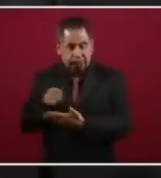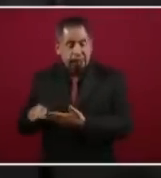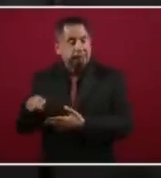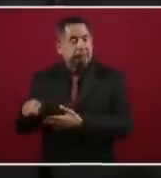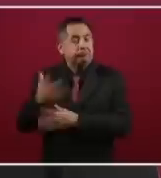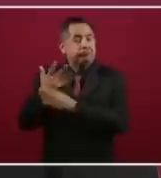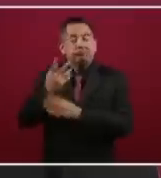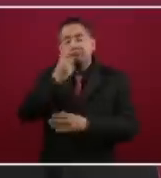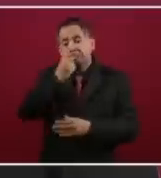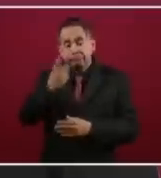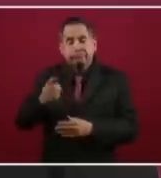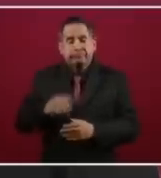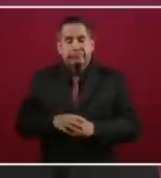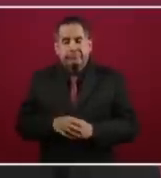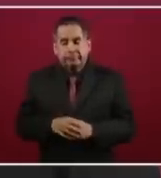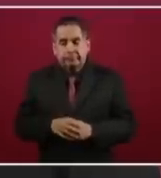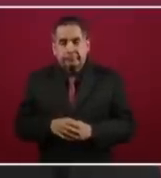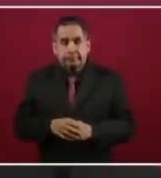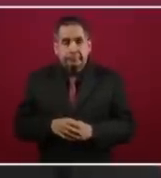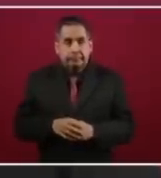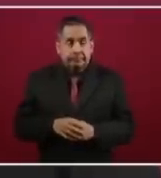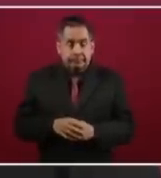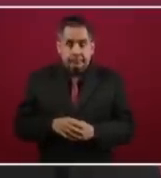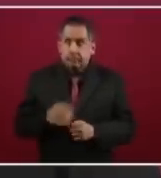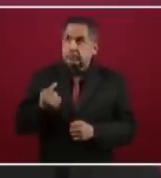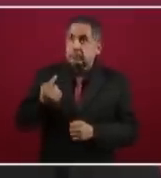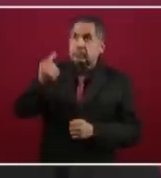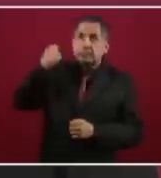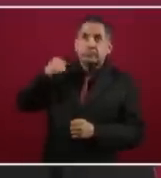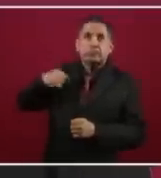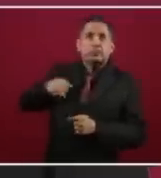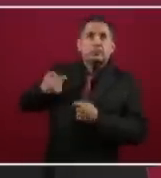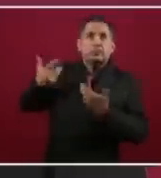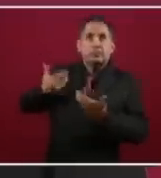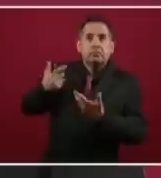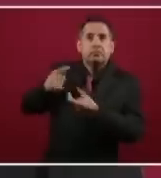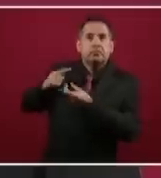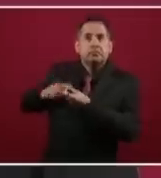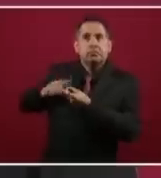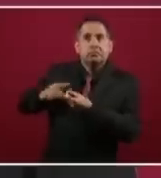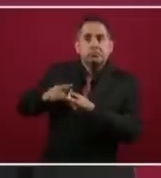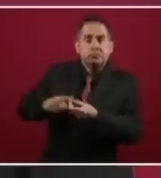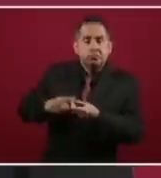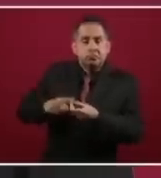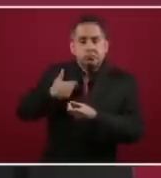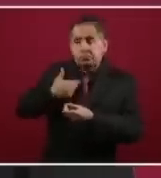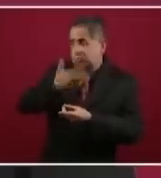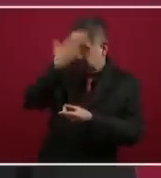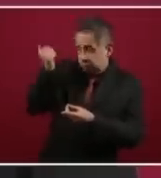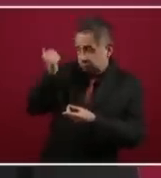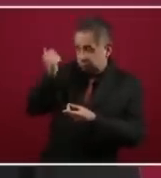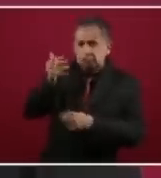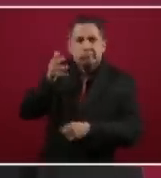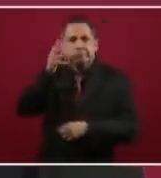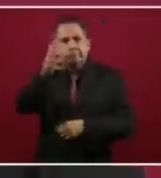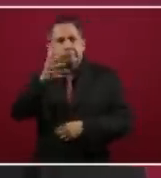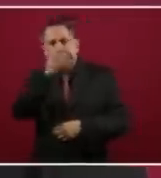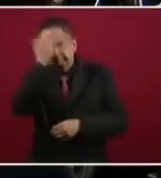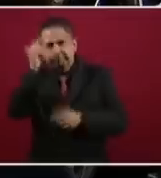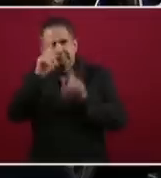decía que el que no sabe de dónde viene nunca va a saber hacia dónde va.